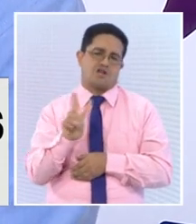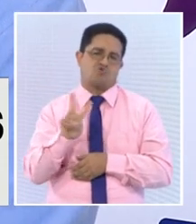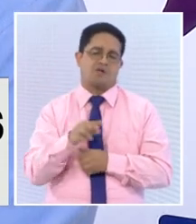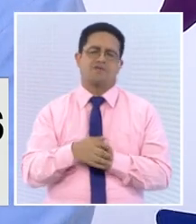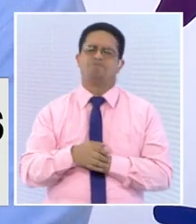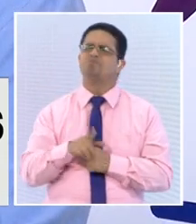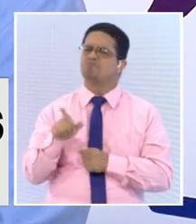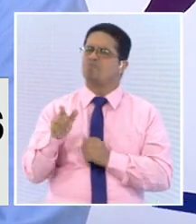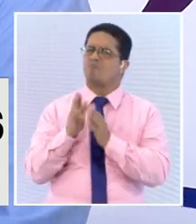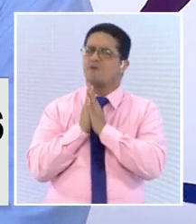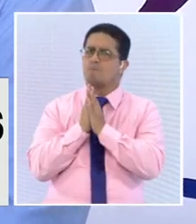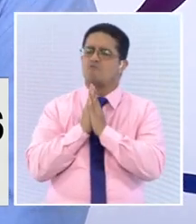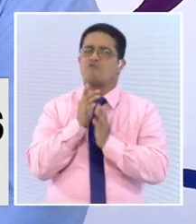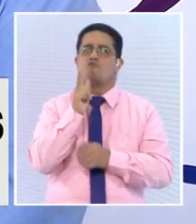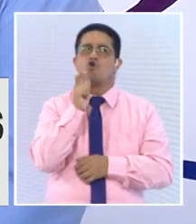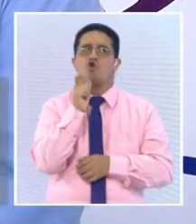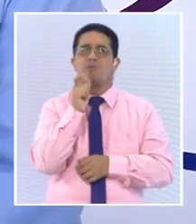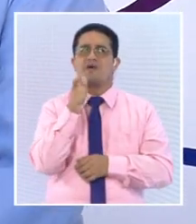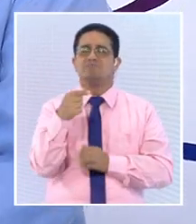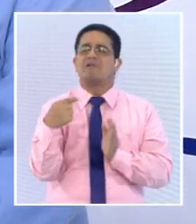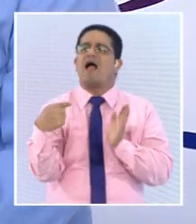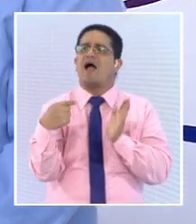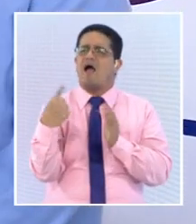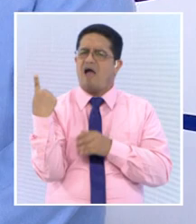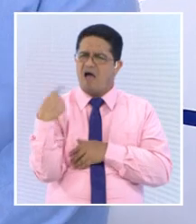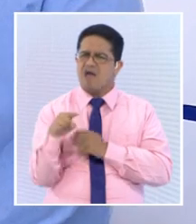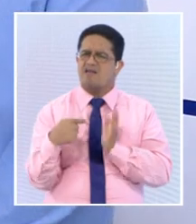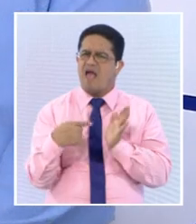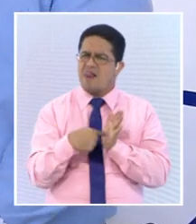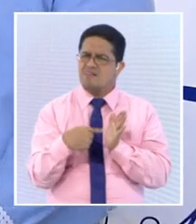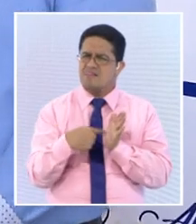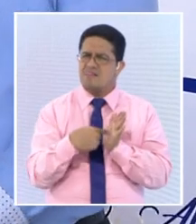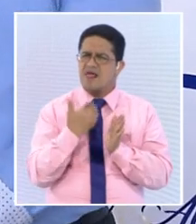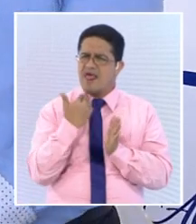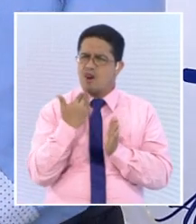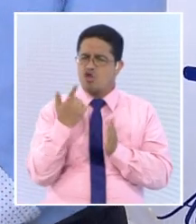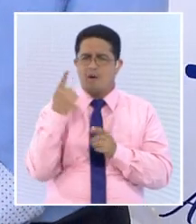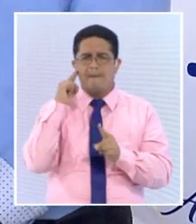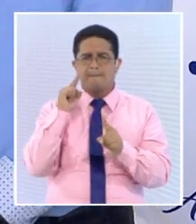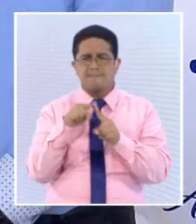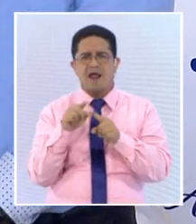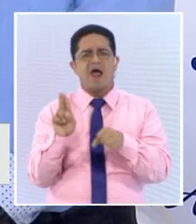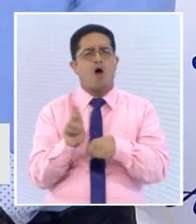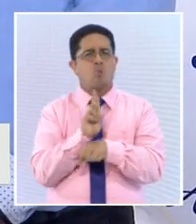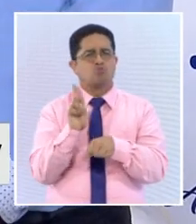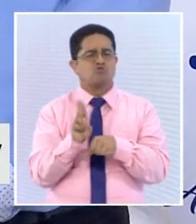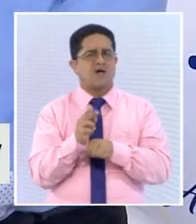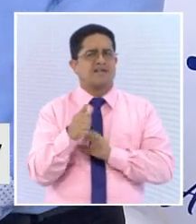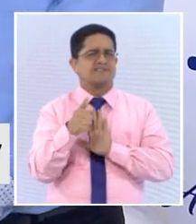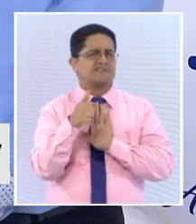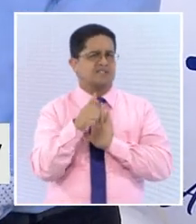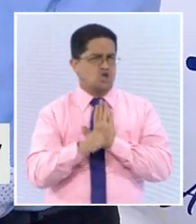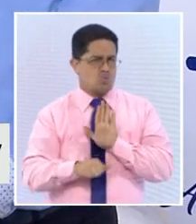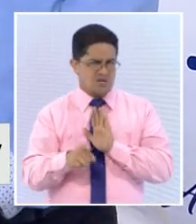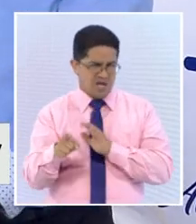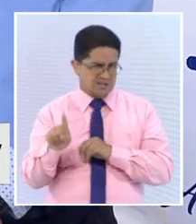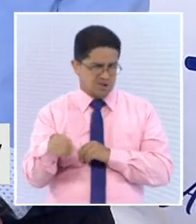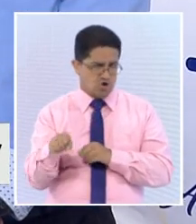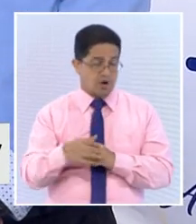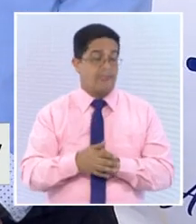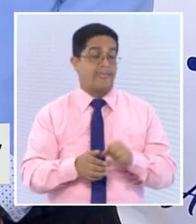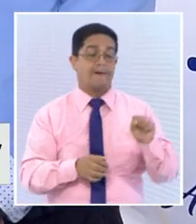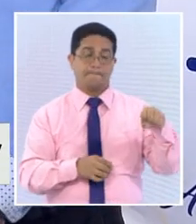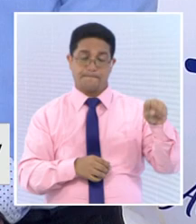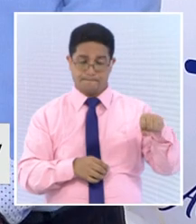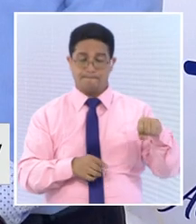que nos comentara un poco en relación al alquiler de algunos implementos que son utilizados para la realización de cirugías mínimamente invasivas. Sí,